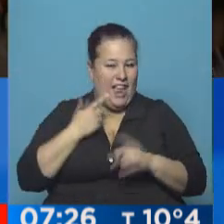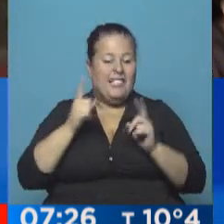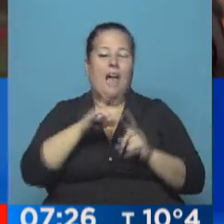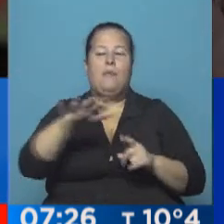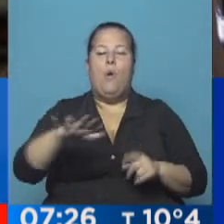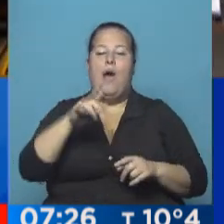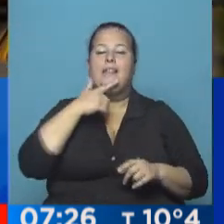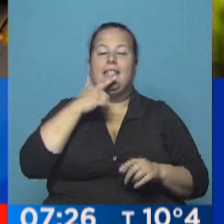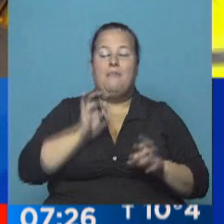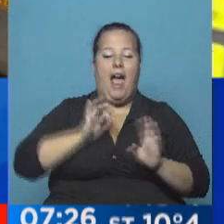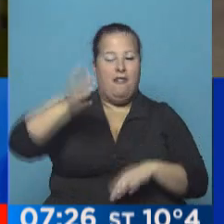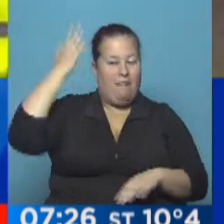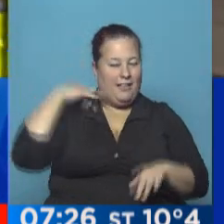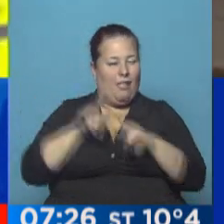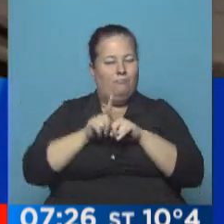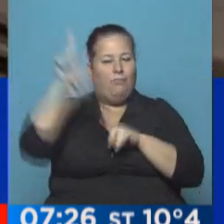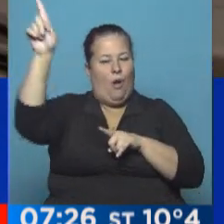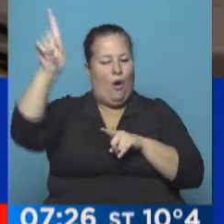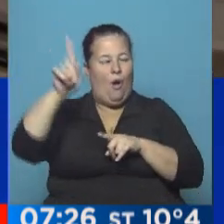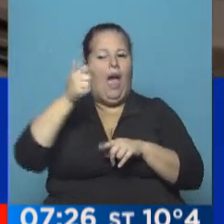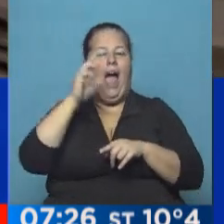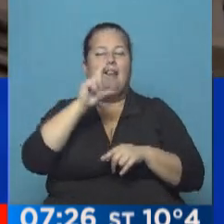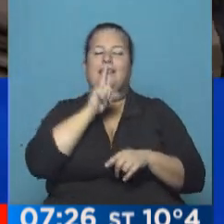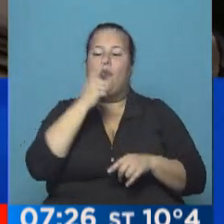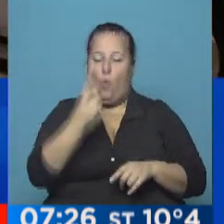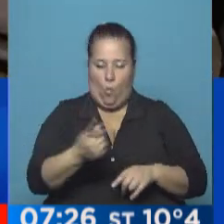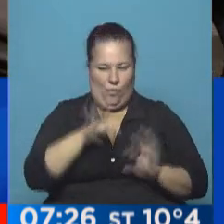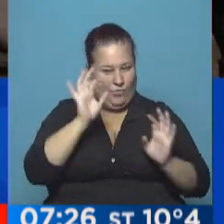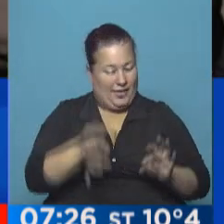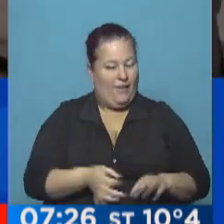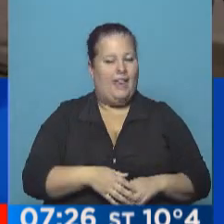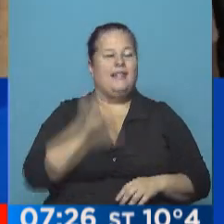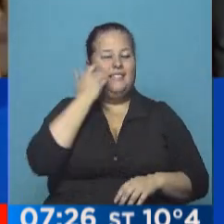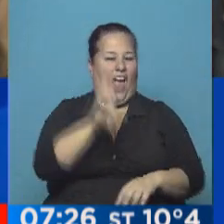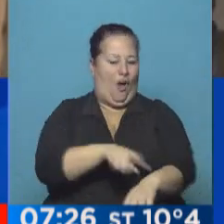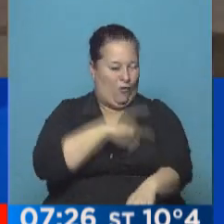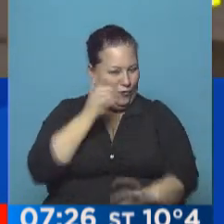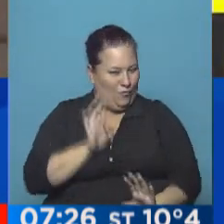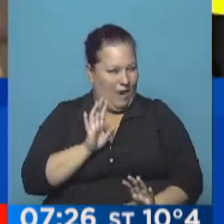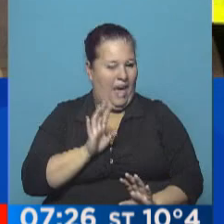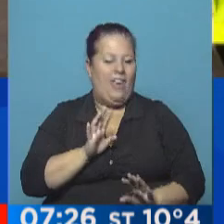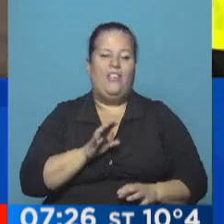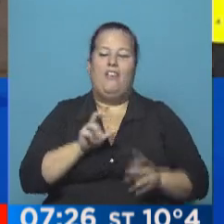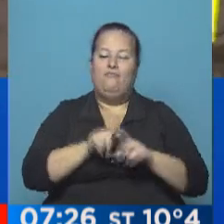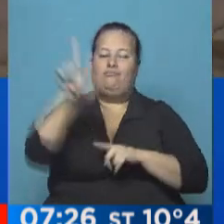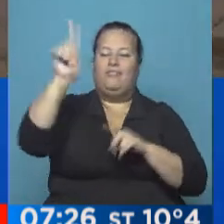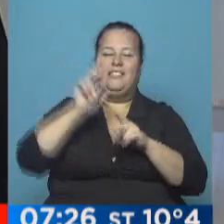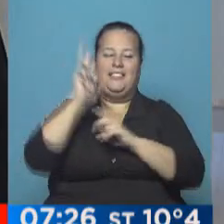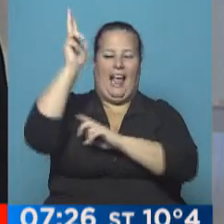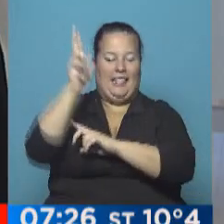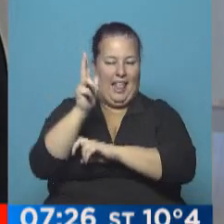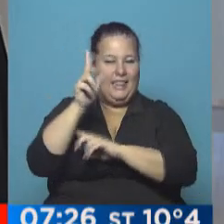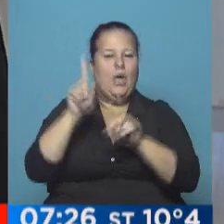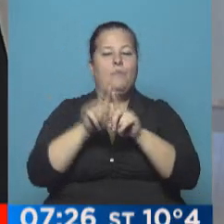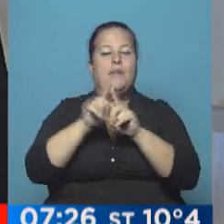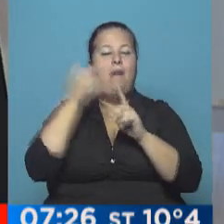donde septiembre del año pasado lanzamos al espacio arsat uno se es que ya nos acostumbramos a esto eh de de lanzamiento de satélites es el